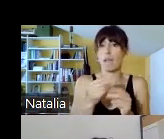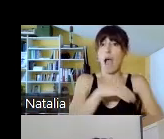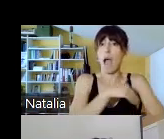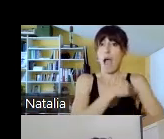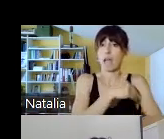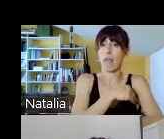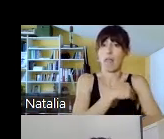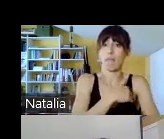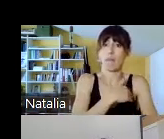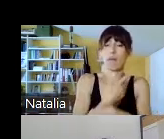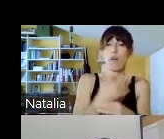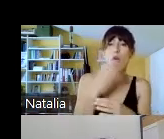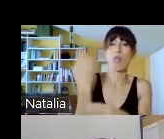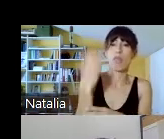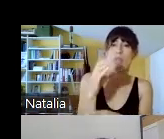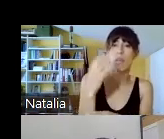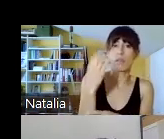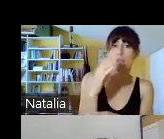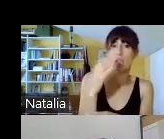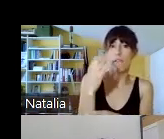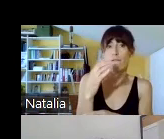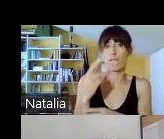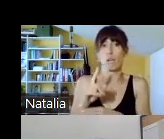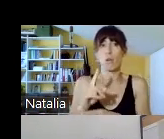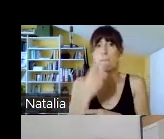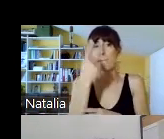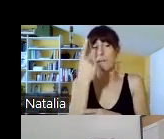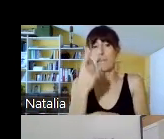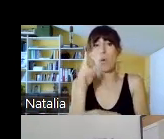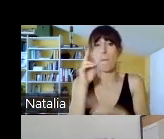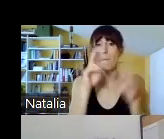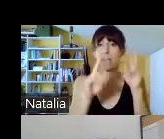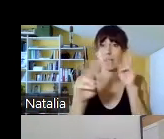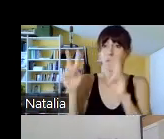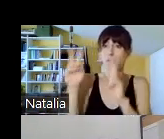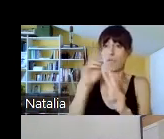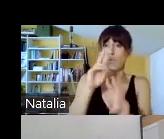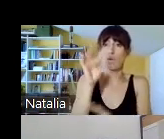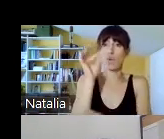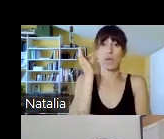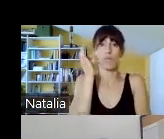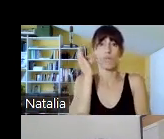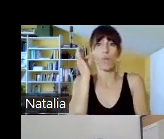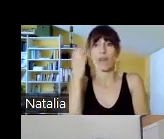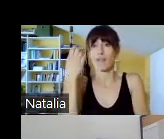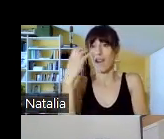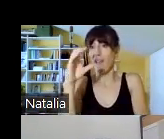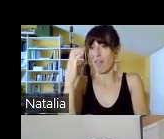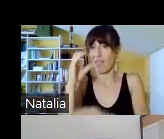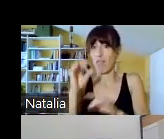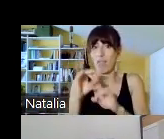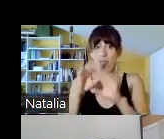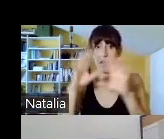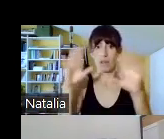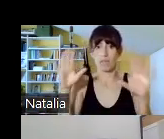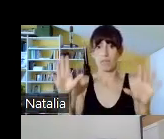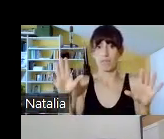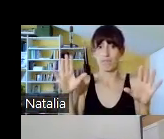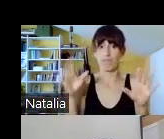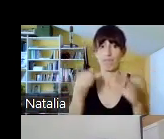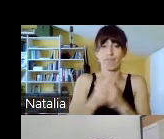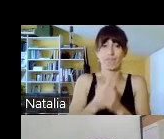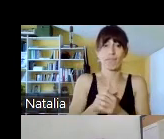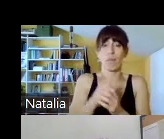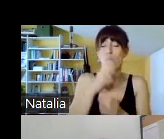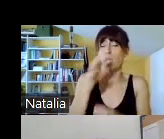y el asistencial. En el primero es necesaria una visibilización de las mujeres en la ciencia, el androcentrismo ha silenciado históricamente